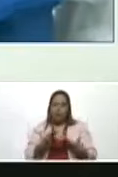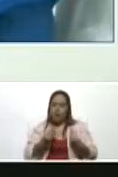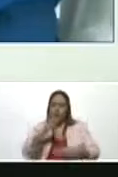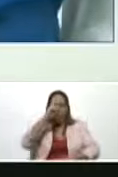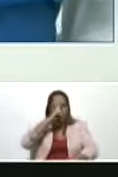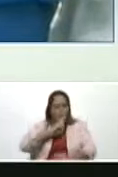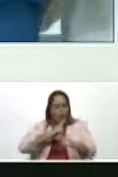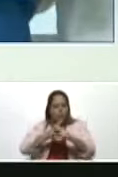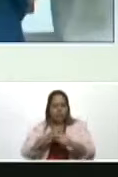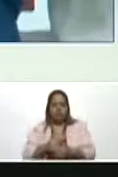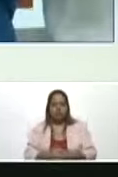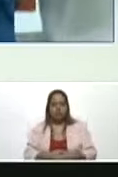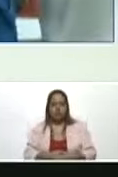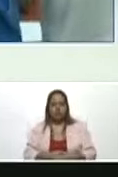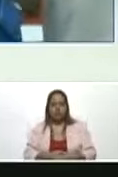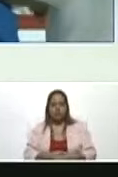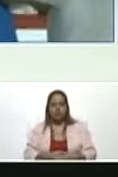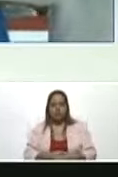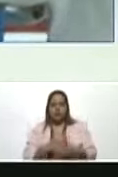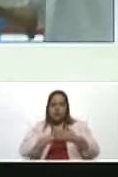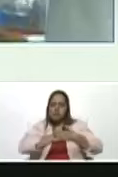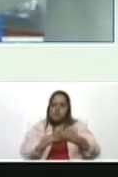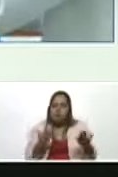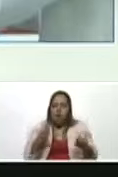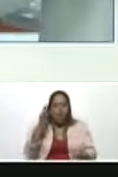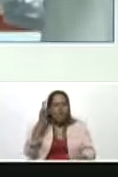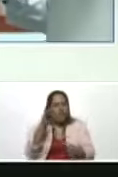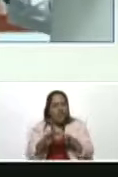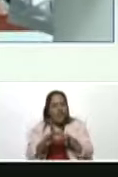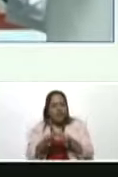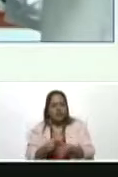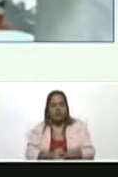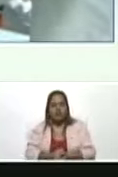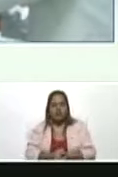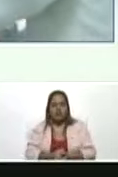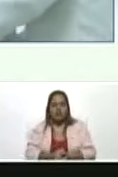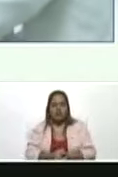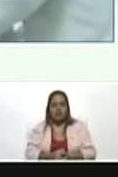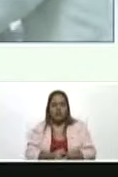honestidad, con optimismo, con fe, en la fe,